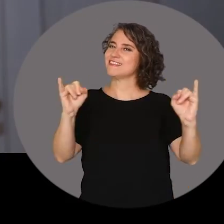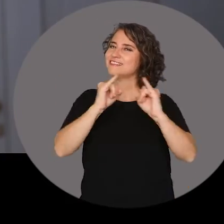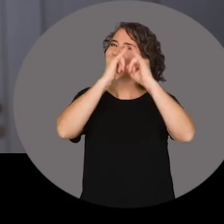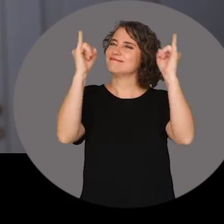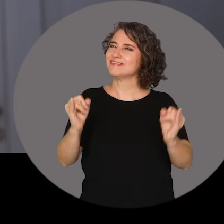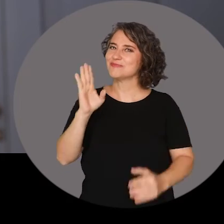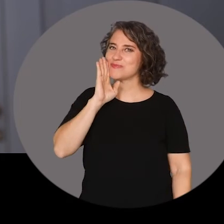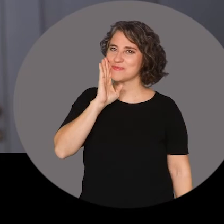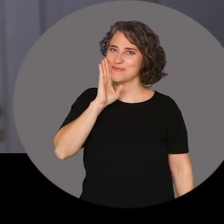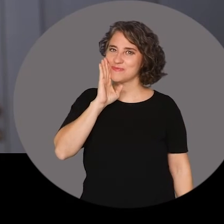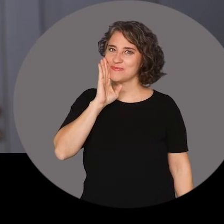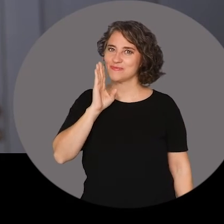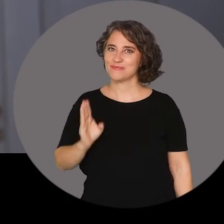mamá